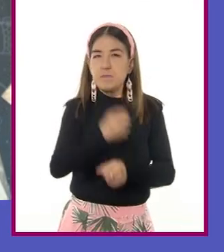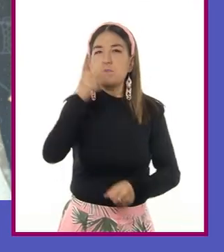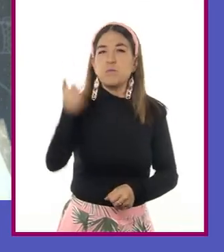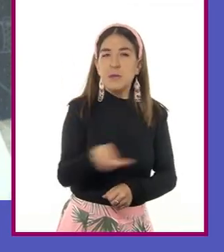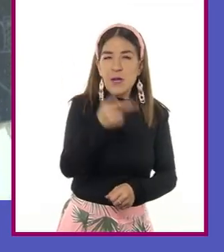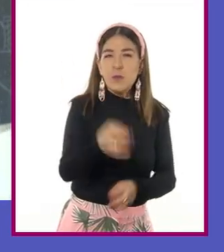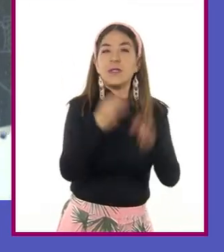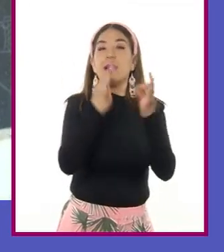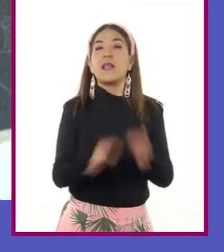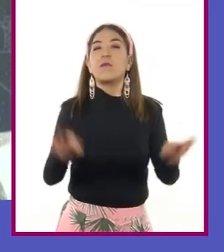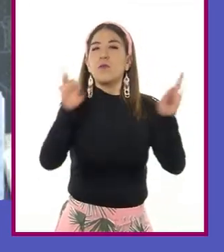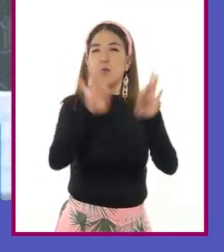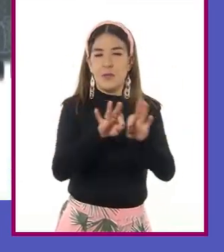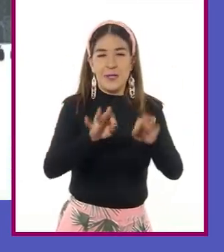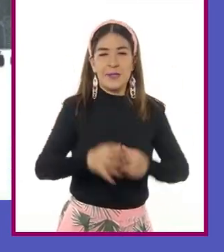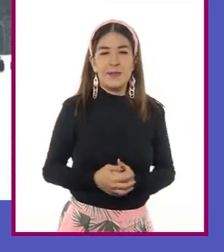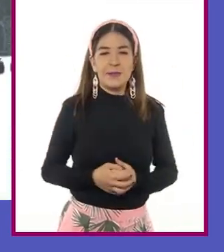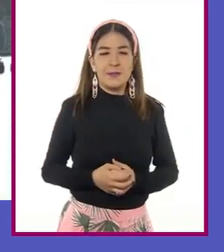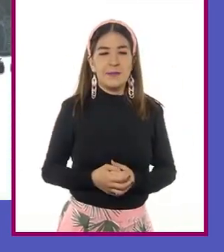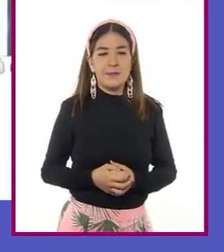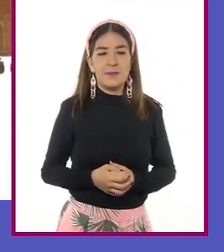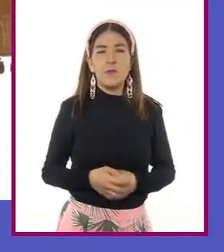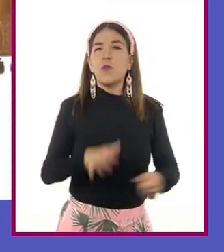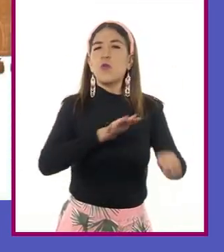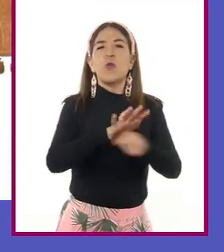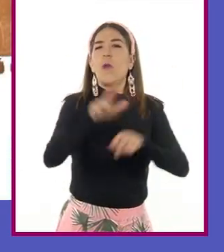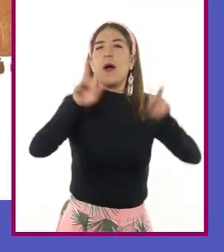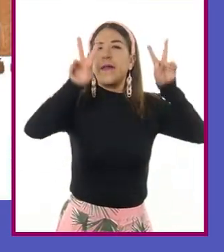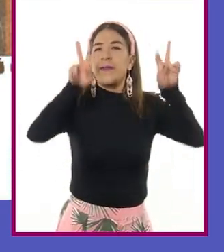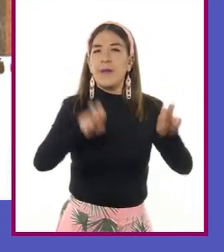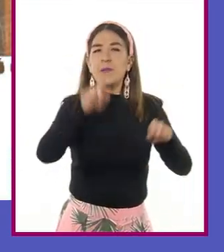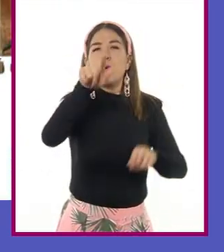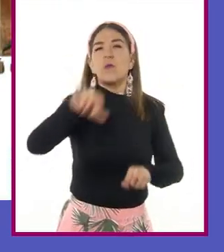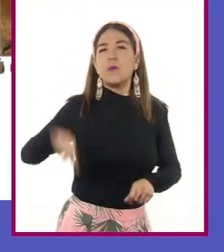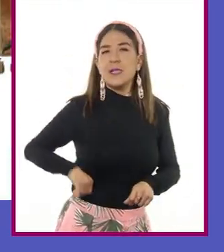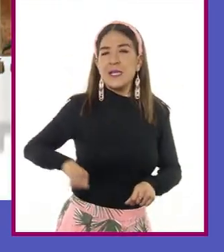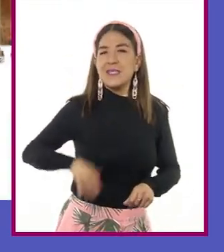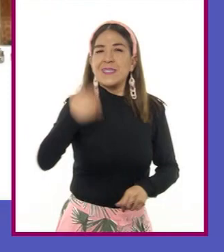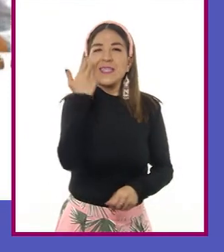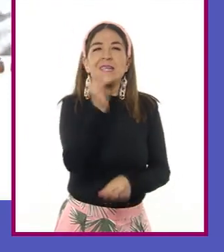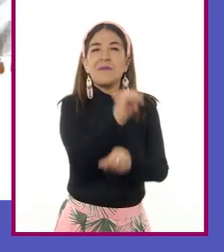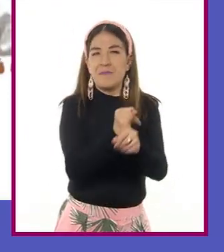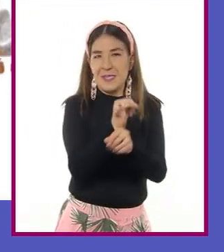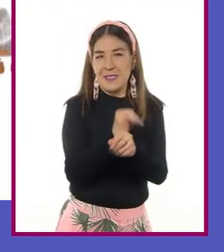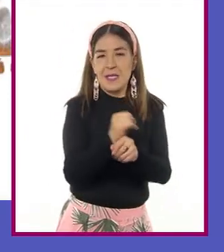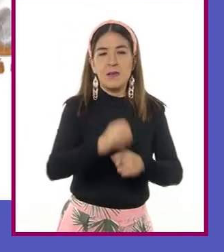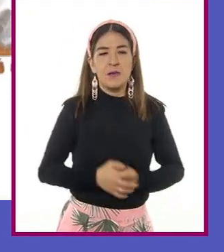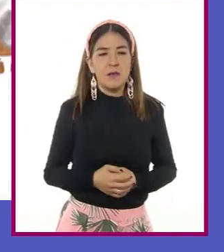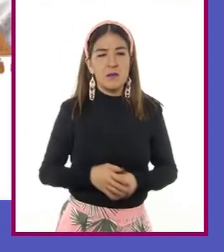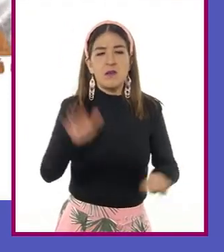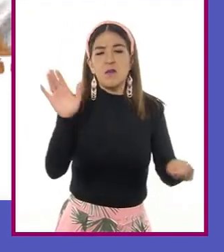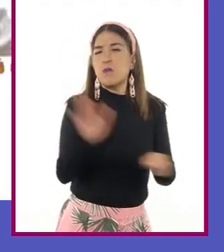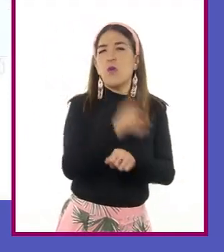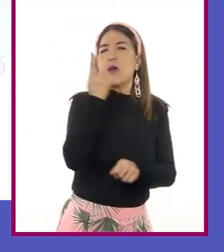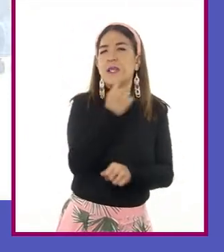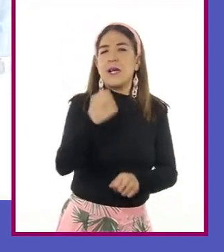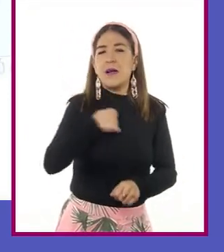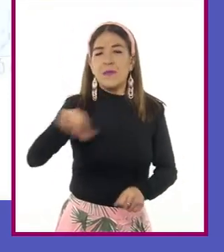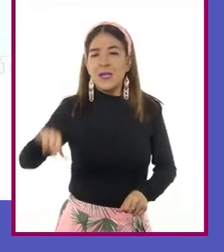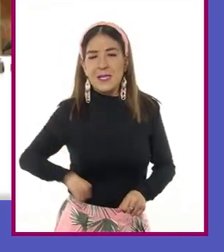muy importantes. ¿Qué tema nos interesa investigar? ¿Por qué me interesa?